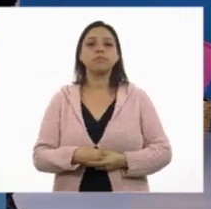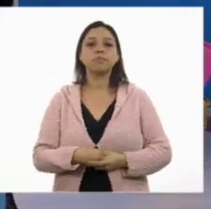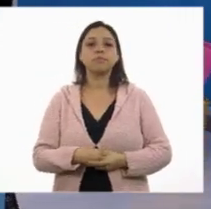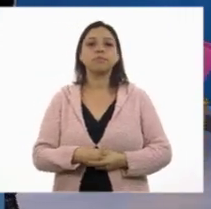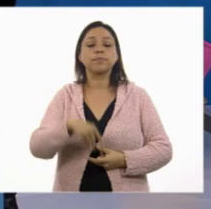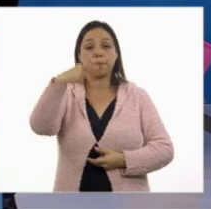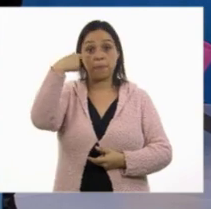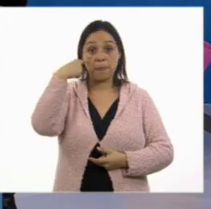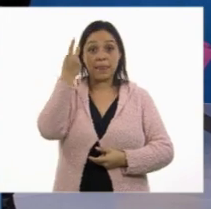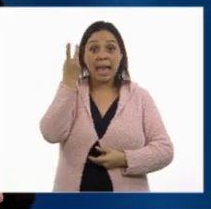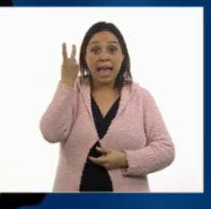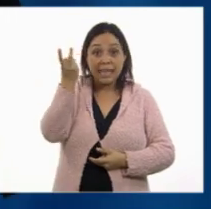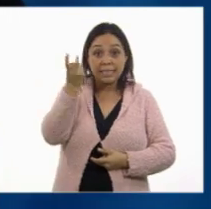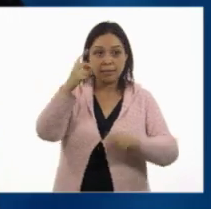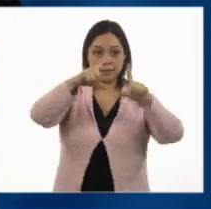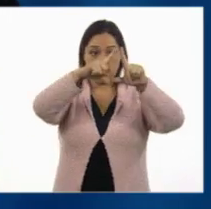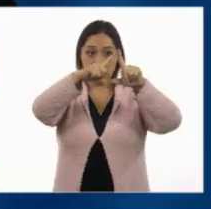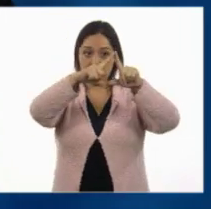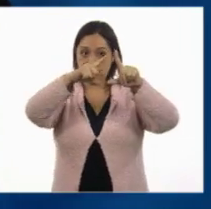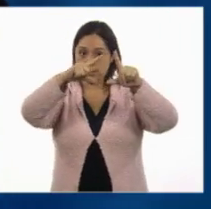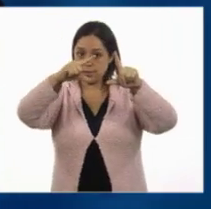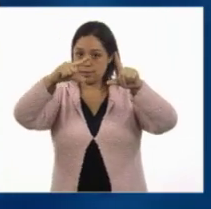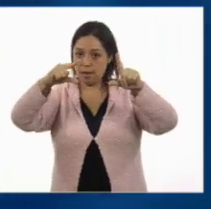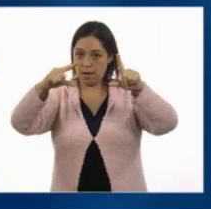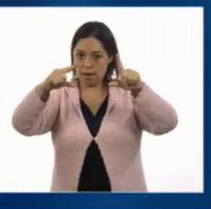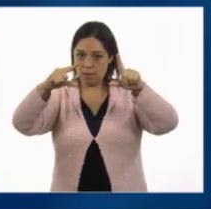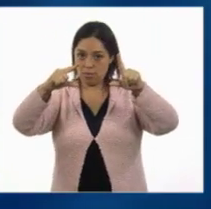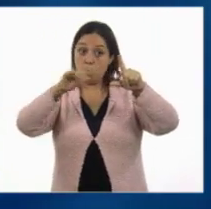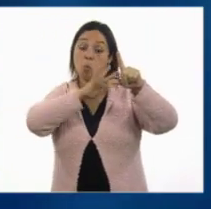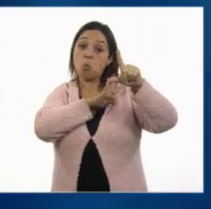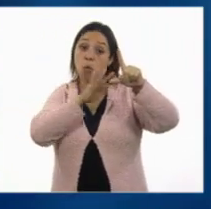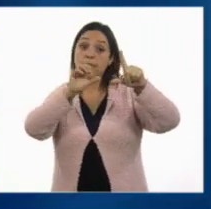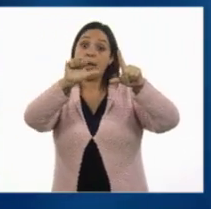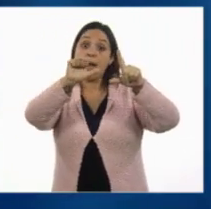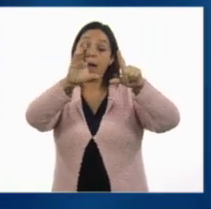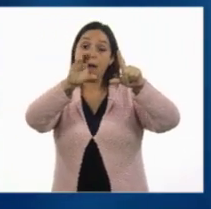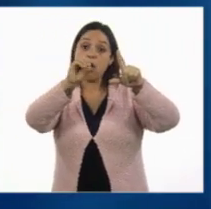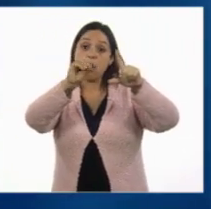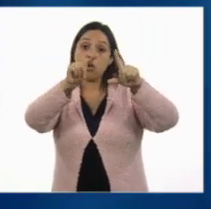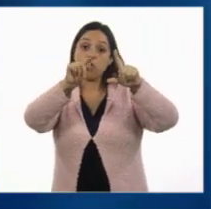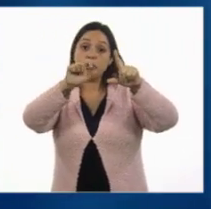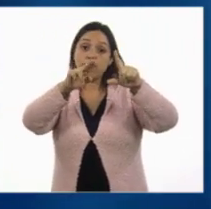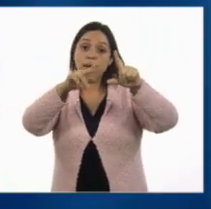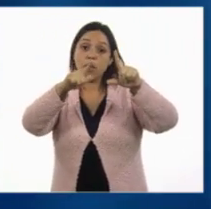Si este triángulo escaleno puede ser acutángulo.